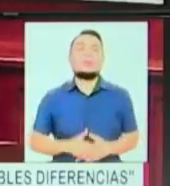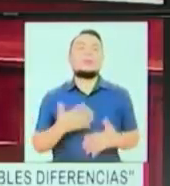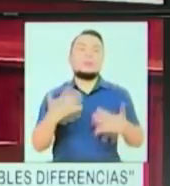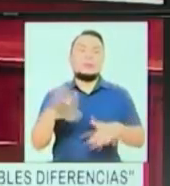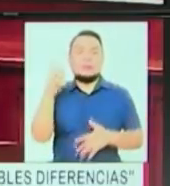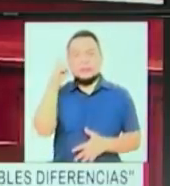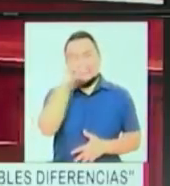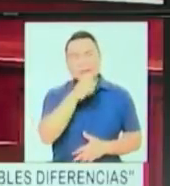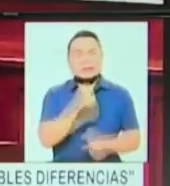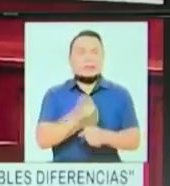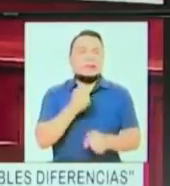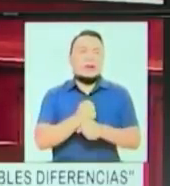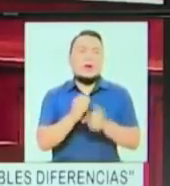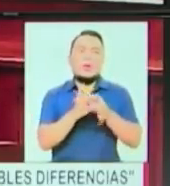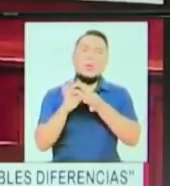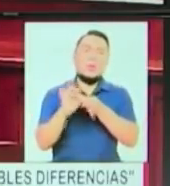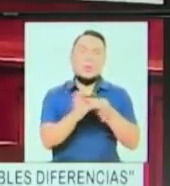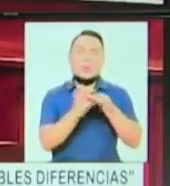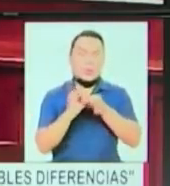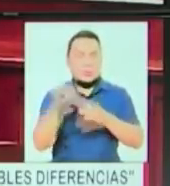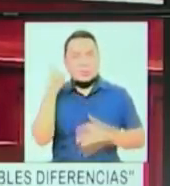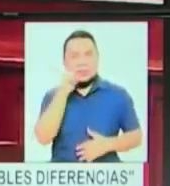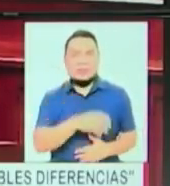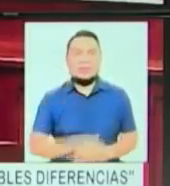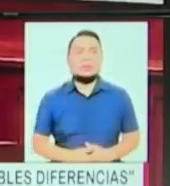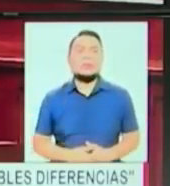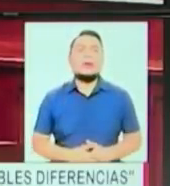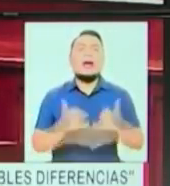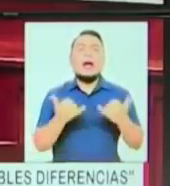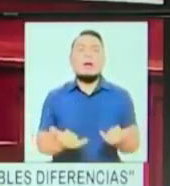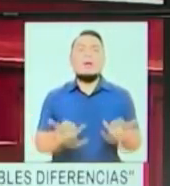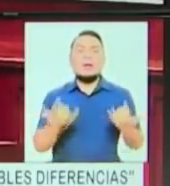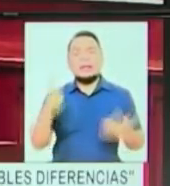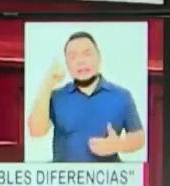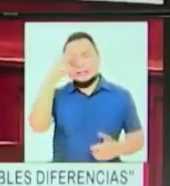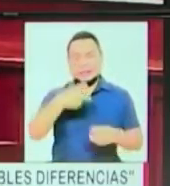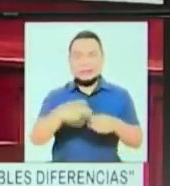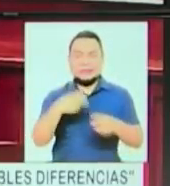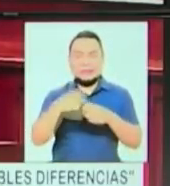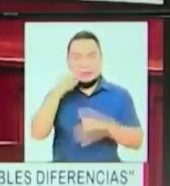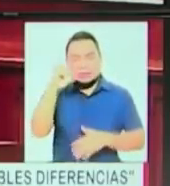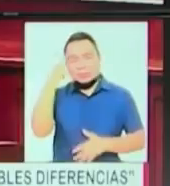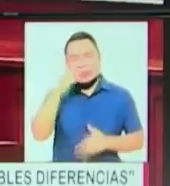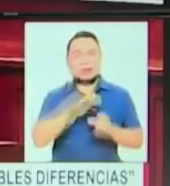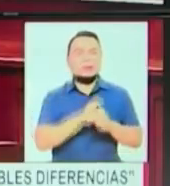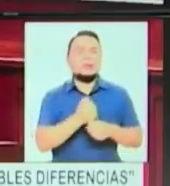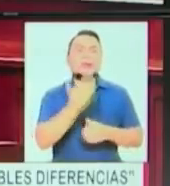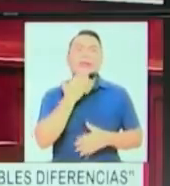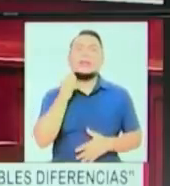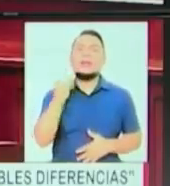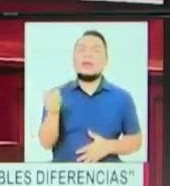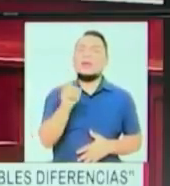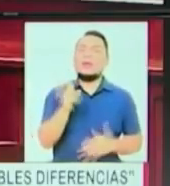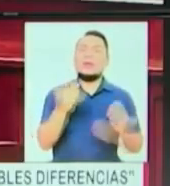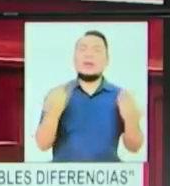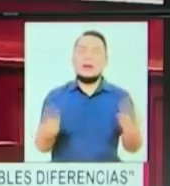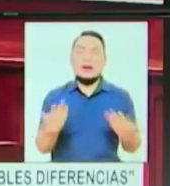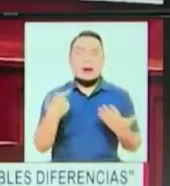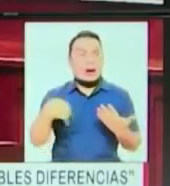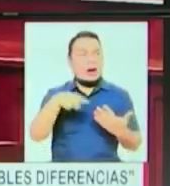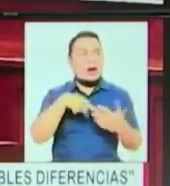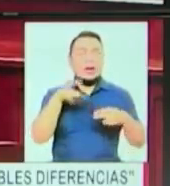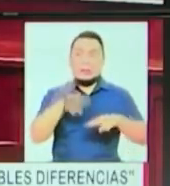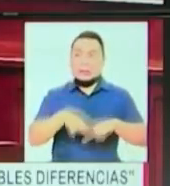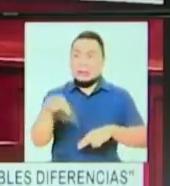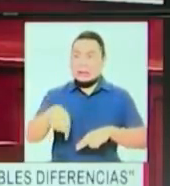obligatoria. Para eso está la Superintendencia de Salud, ya creas el organismo. No hay esa voluntad de generar una ley en contra